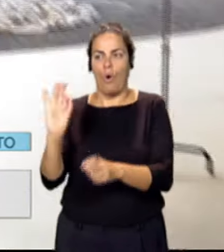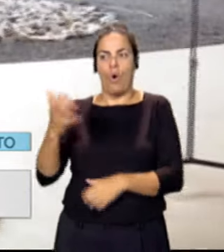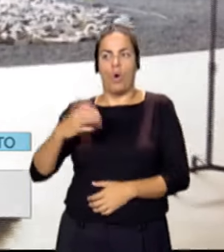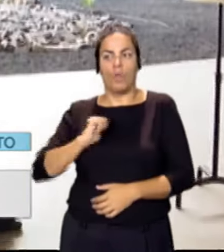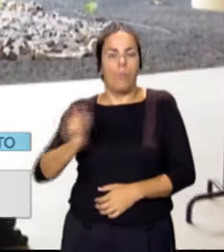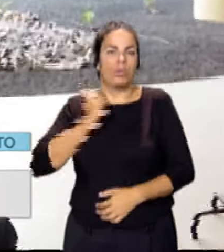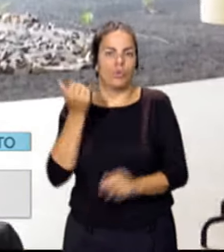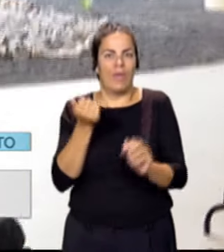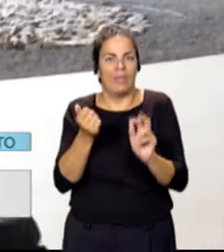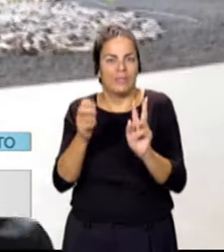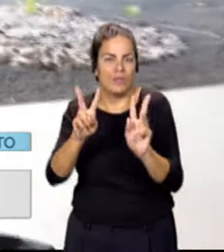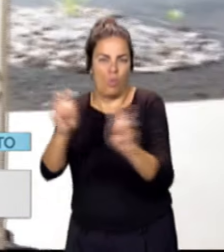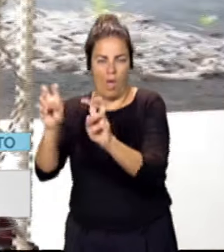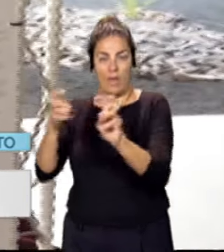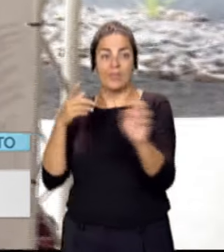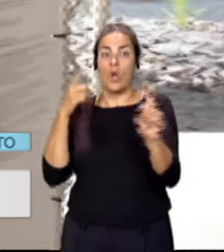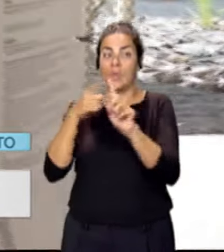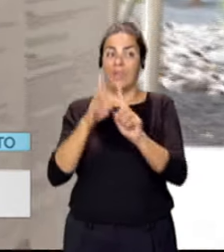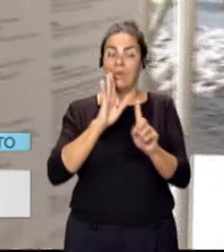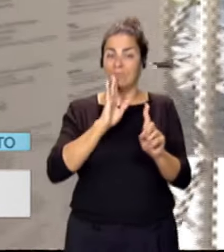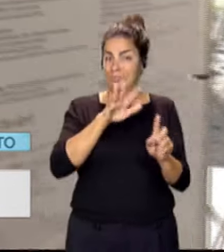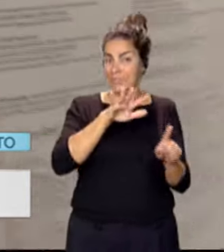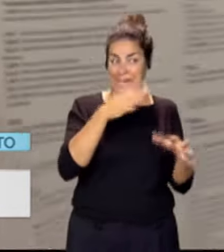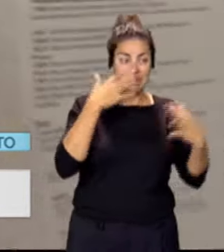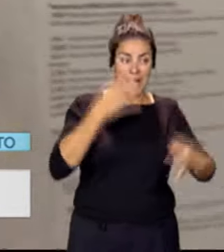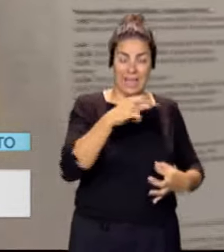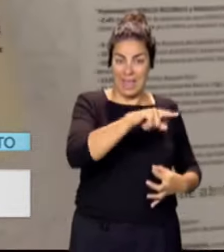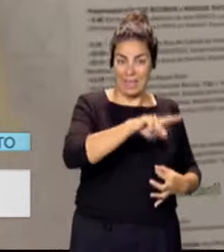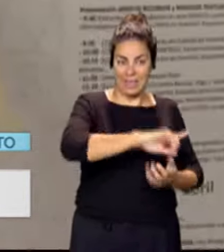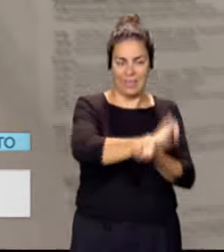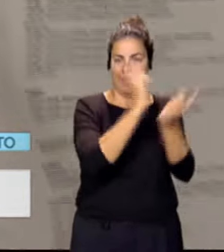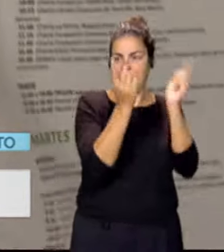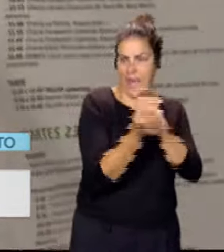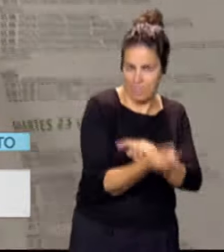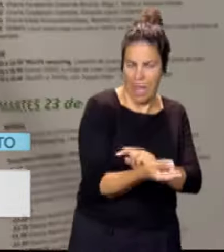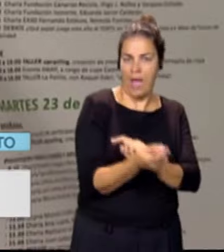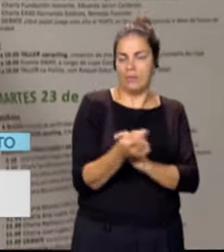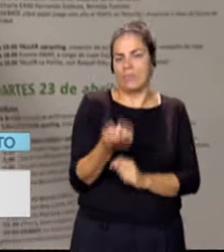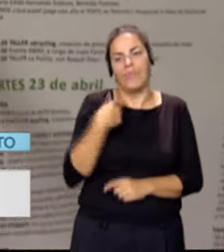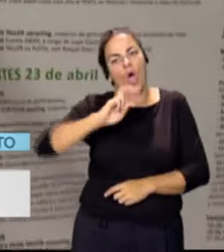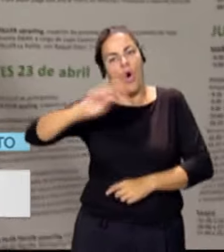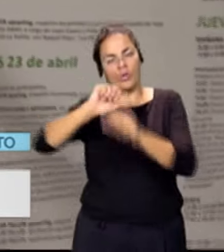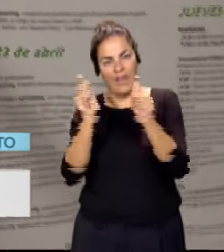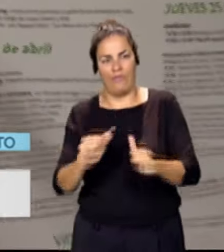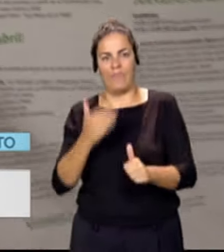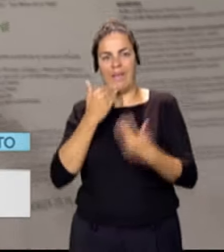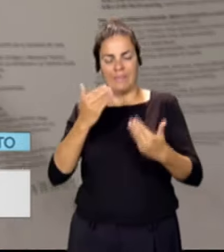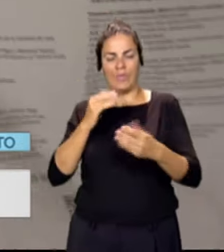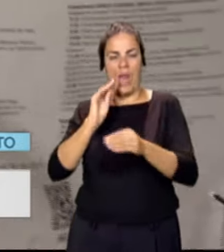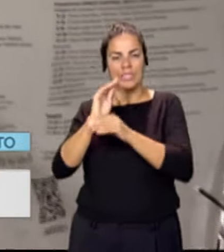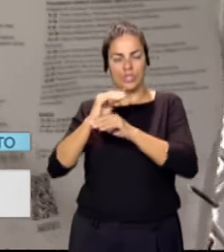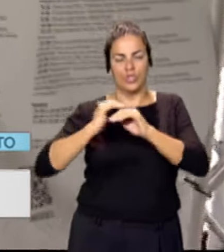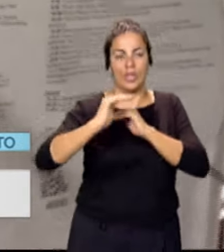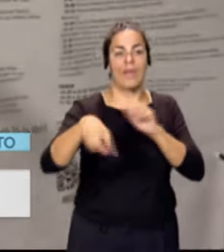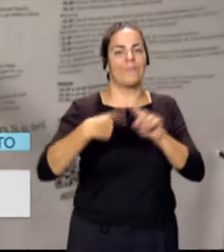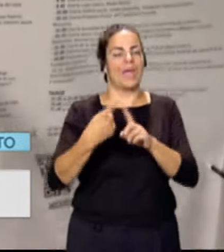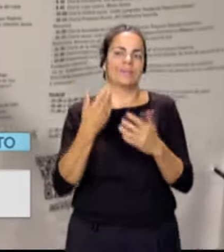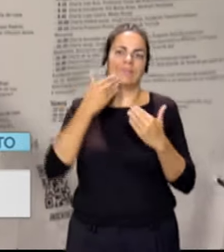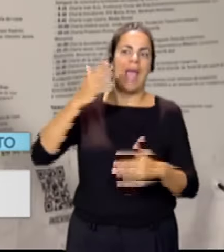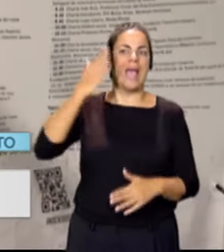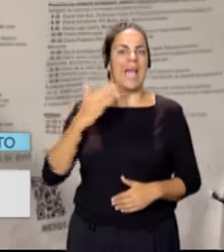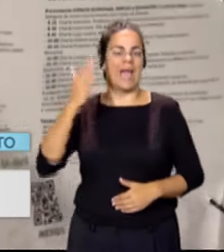poco Bueno pues cambiar esa realidad que poco a poco pues está está configurándose de otra manera desde la sostenibilidad y desde el cariño por las